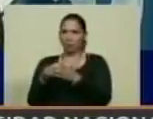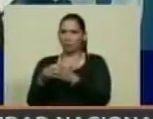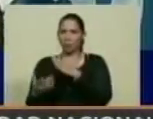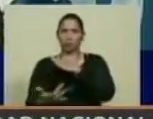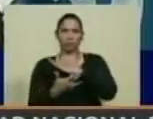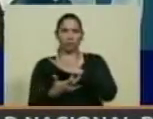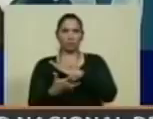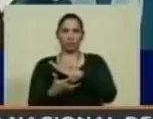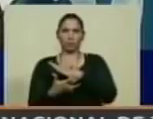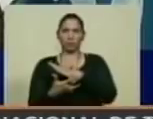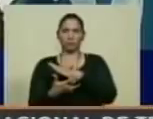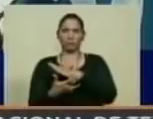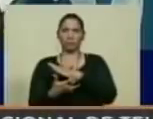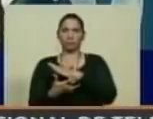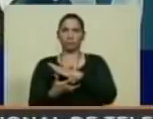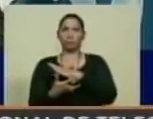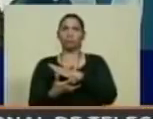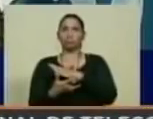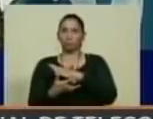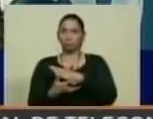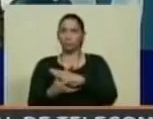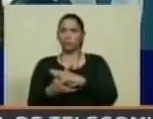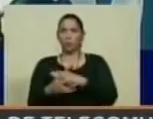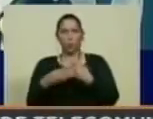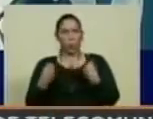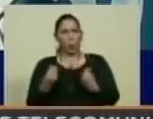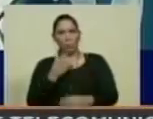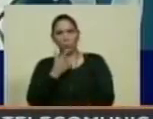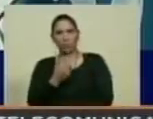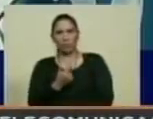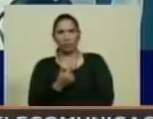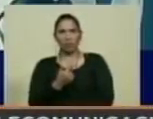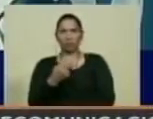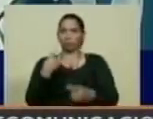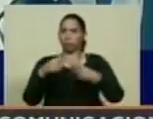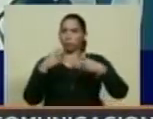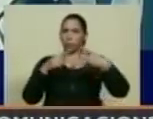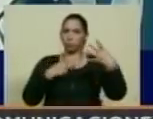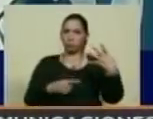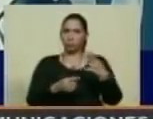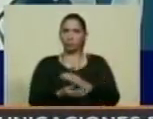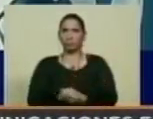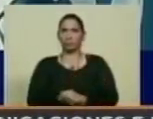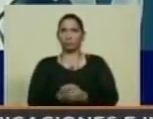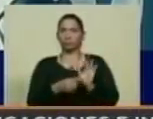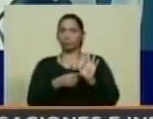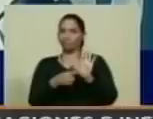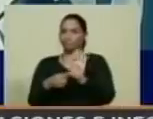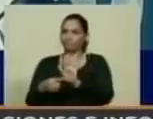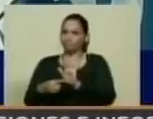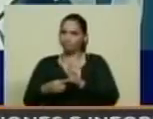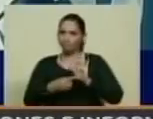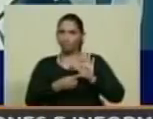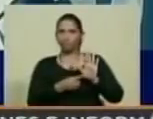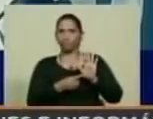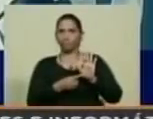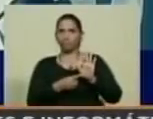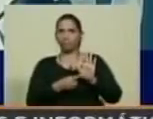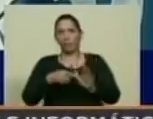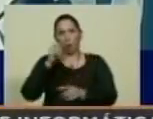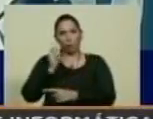técnicos del caso, y como lo dije aquí, cada una de las cosas que aquí he ido revelando pueden ser